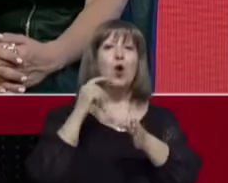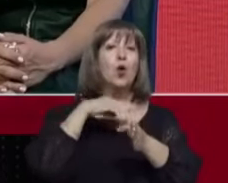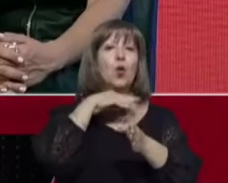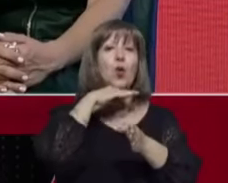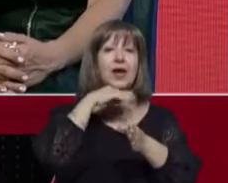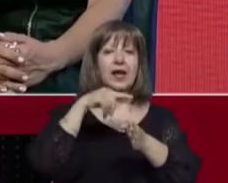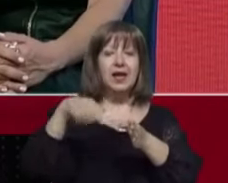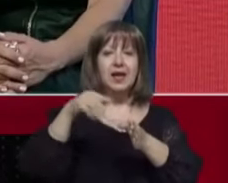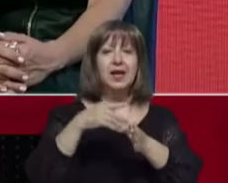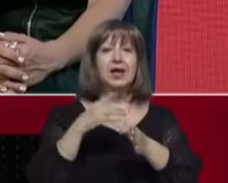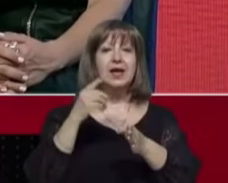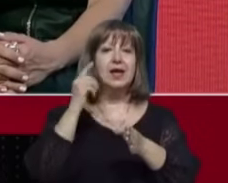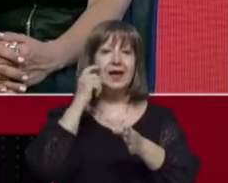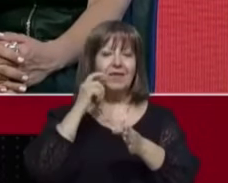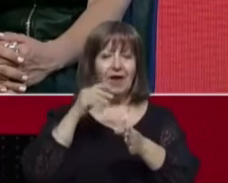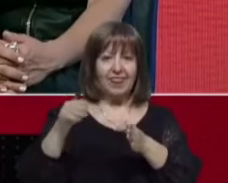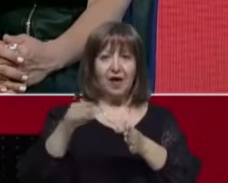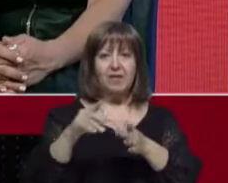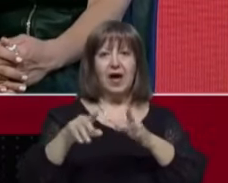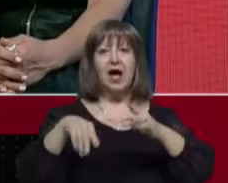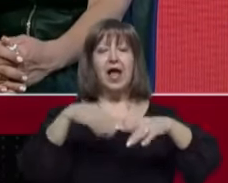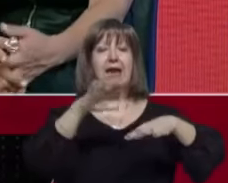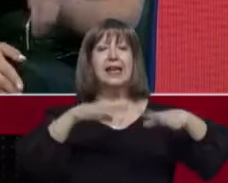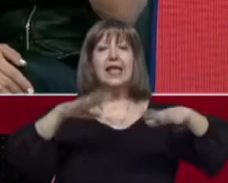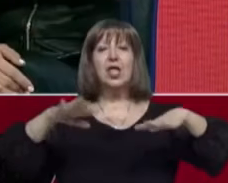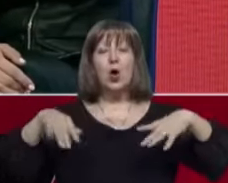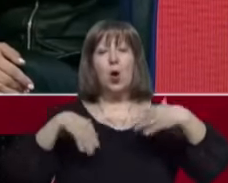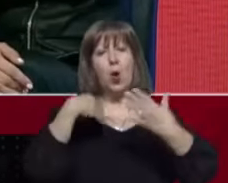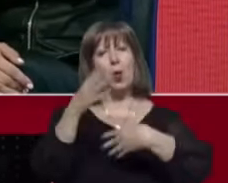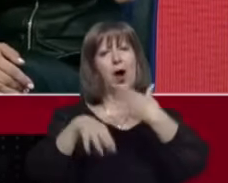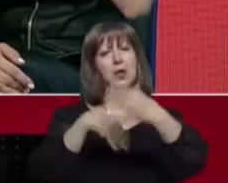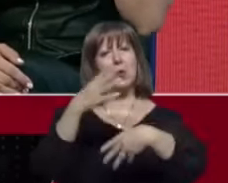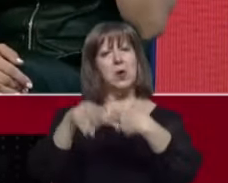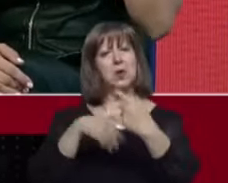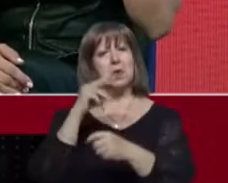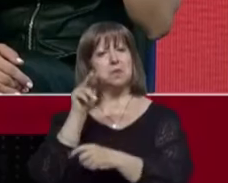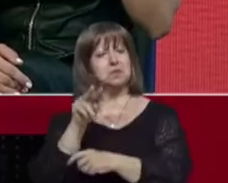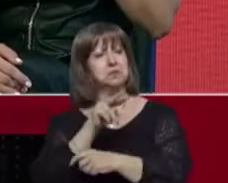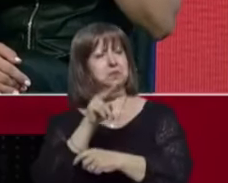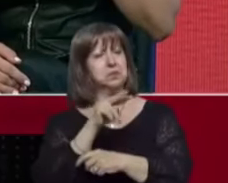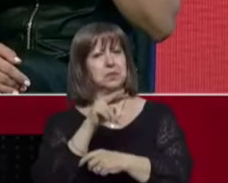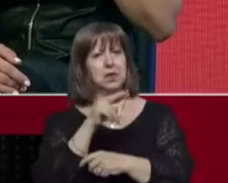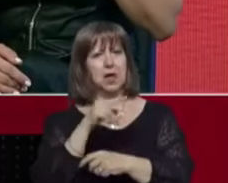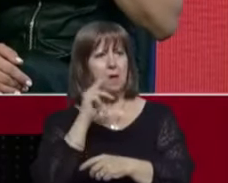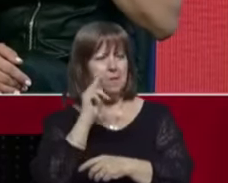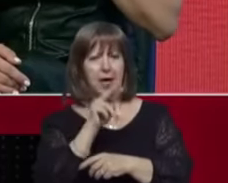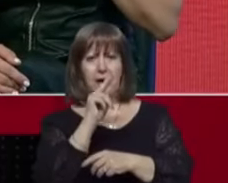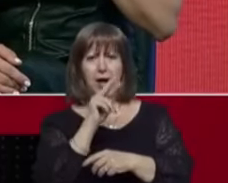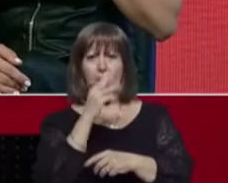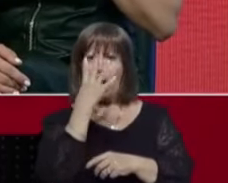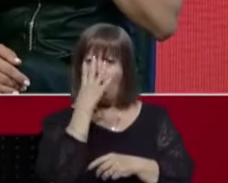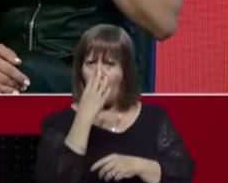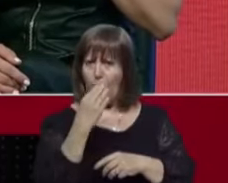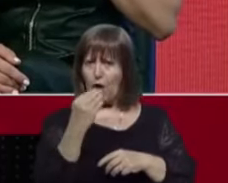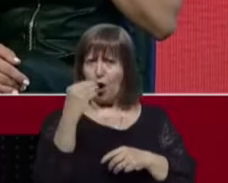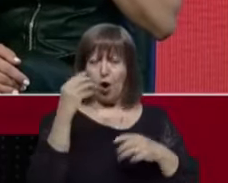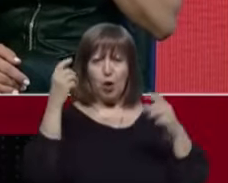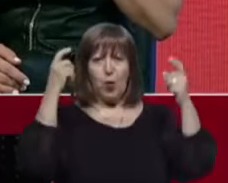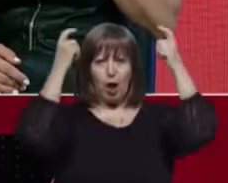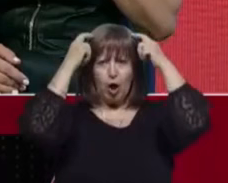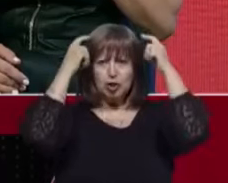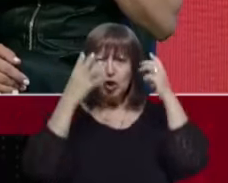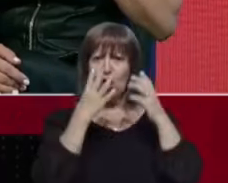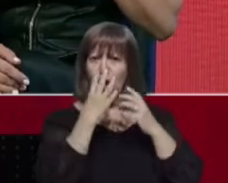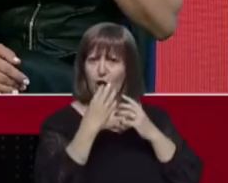y el departamento de Rivadavia, chicos que jugaban en el lugar observaron la presencia de un oso hormiguero u oso melero, como también